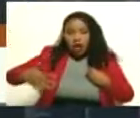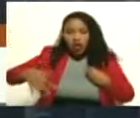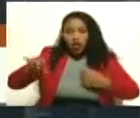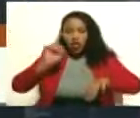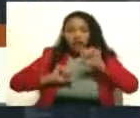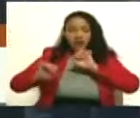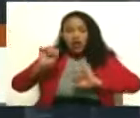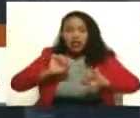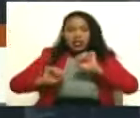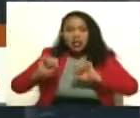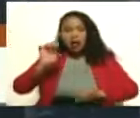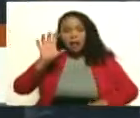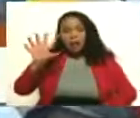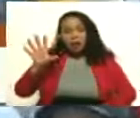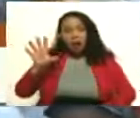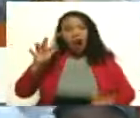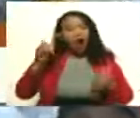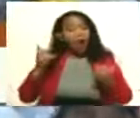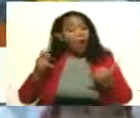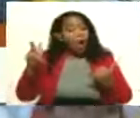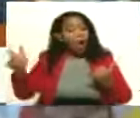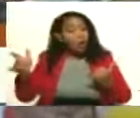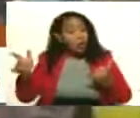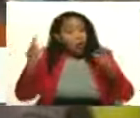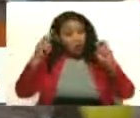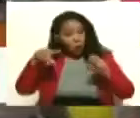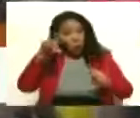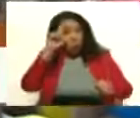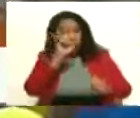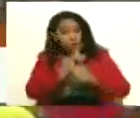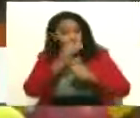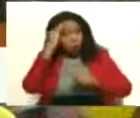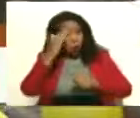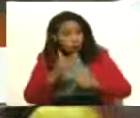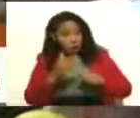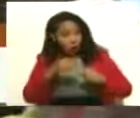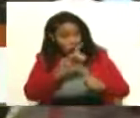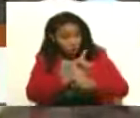defender la patria. Ahora, eso no es tema nada más de los militares.